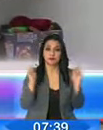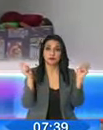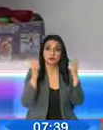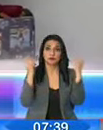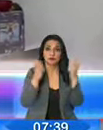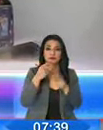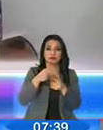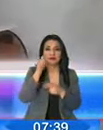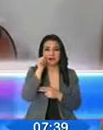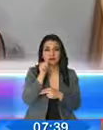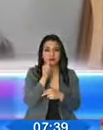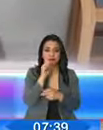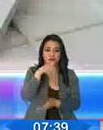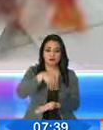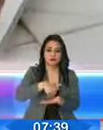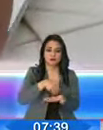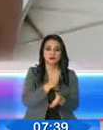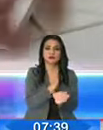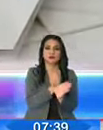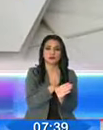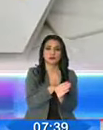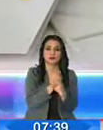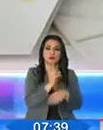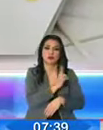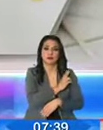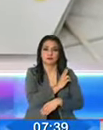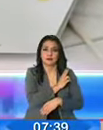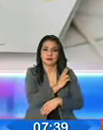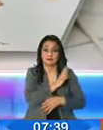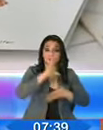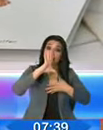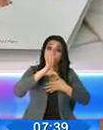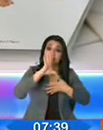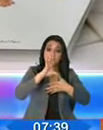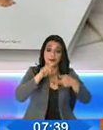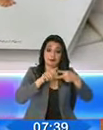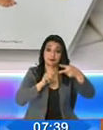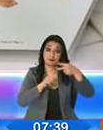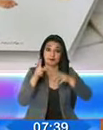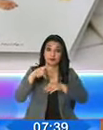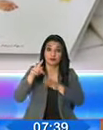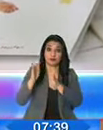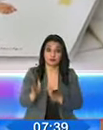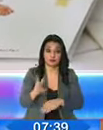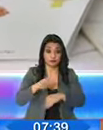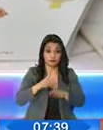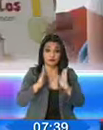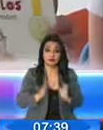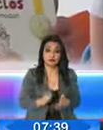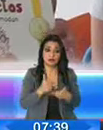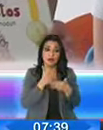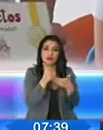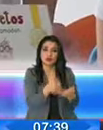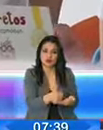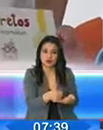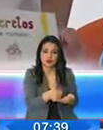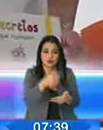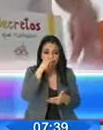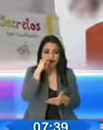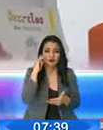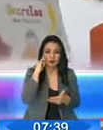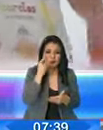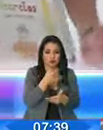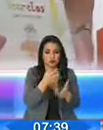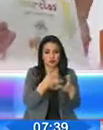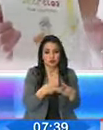el Centro de Psicología Aplicada de la Universidad de las Américas UDLA, los profesionales de estas entidades ayudan a superar esta situación a los chicos.